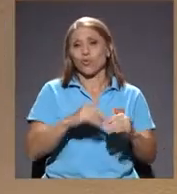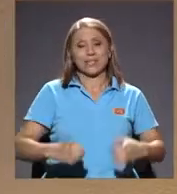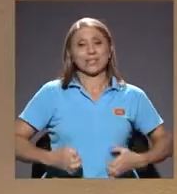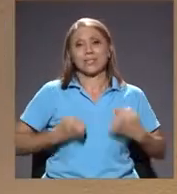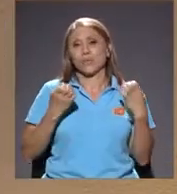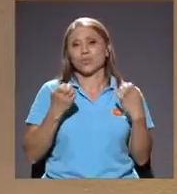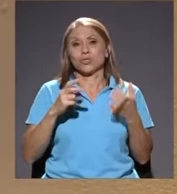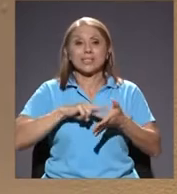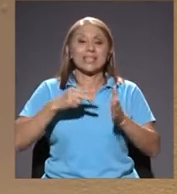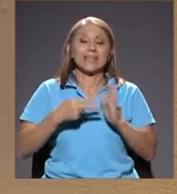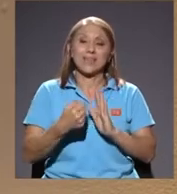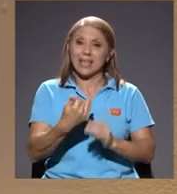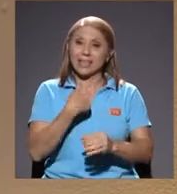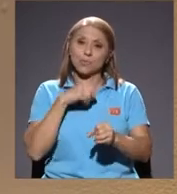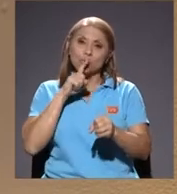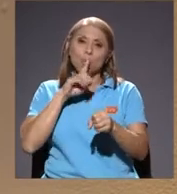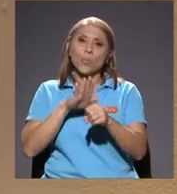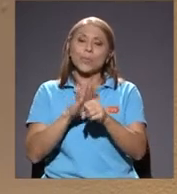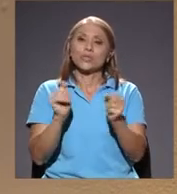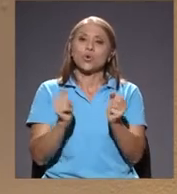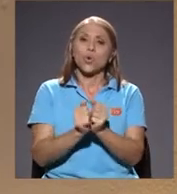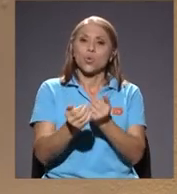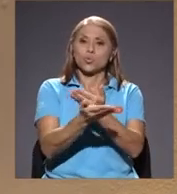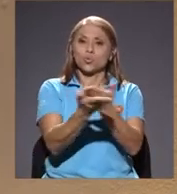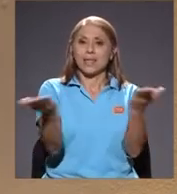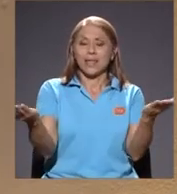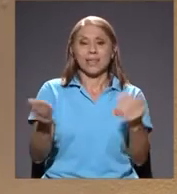amigas y amigos con ustedes